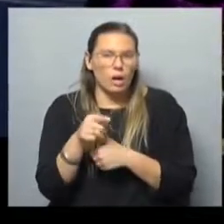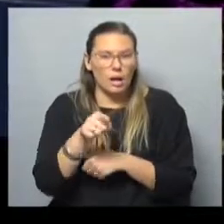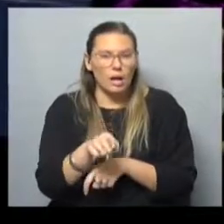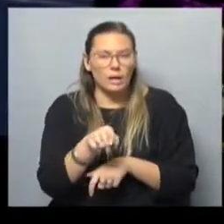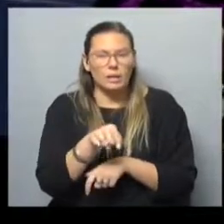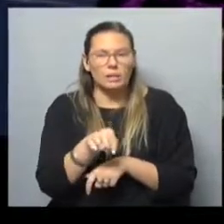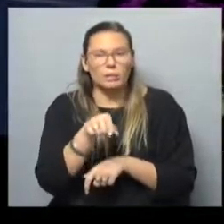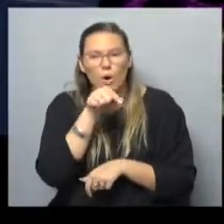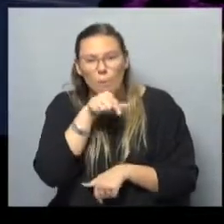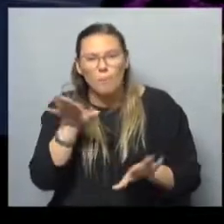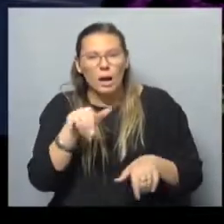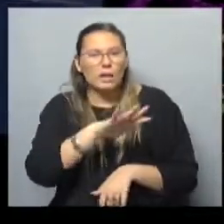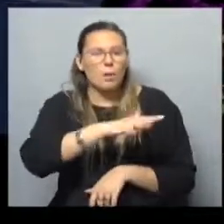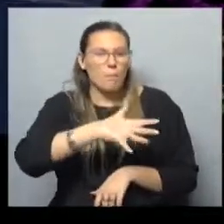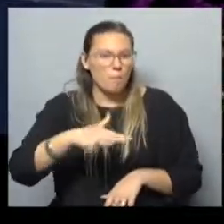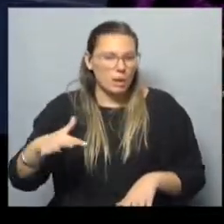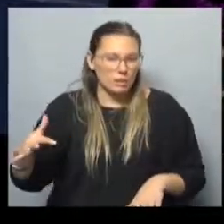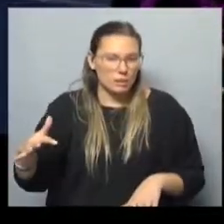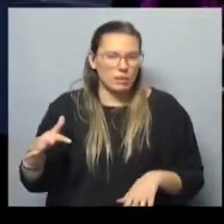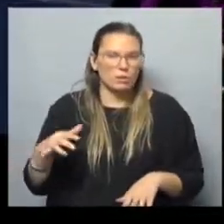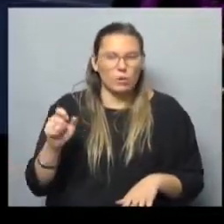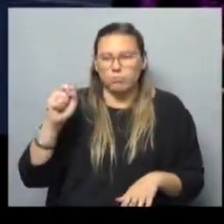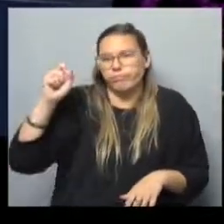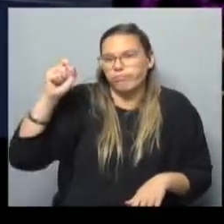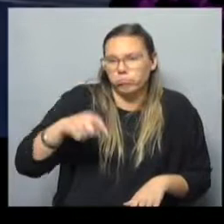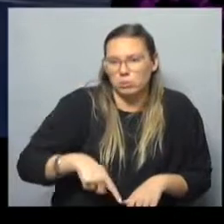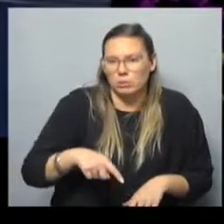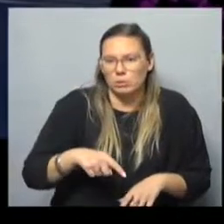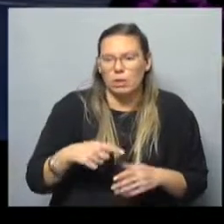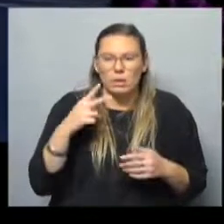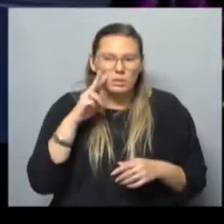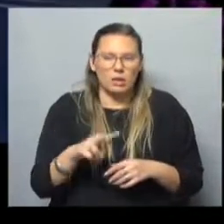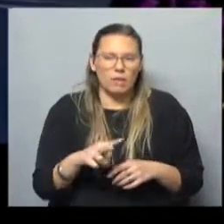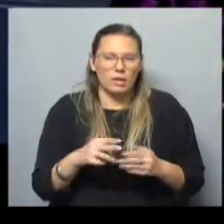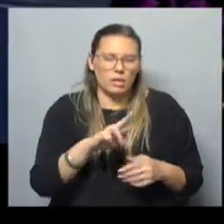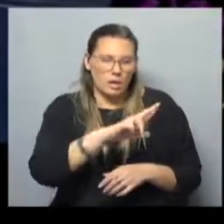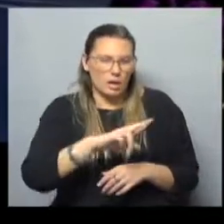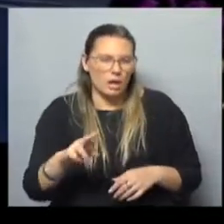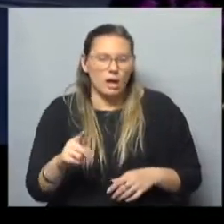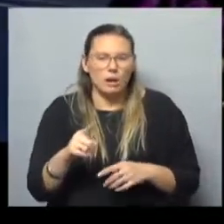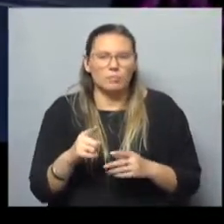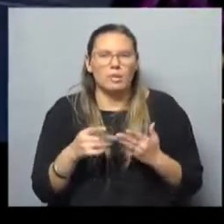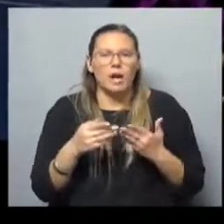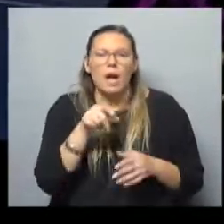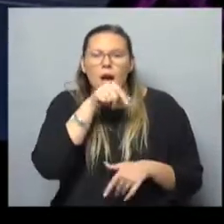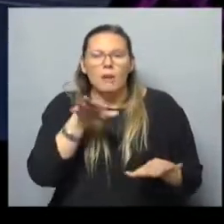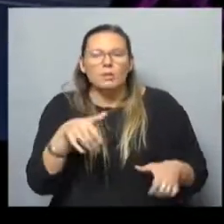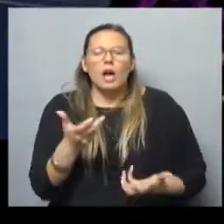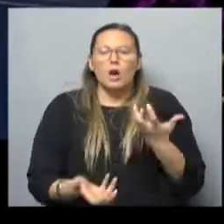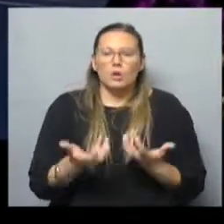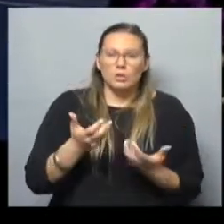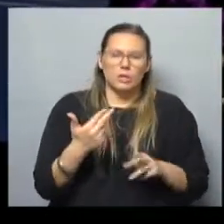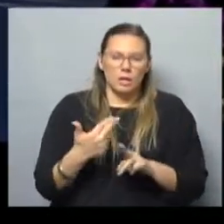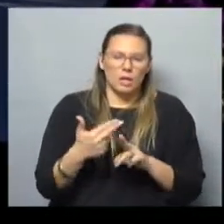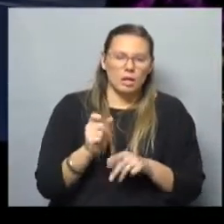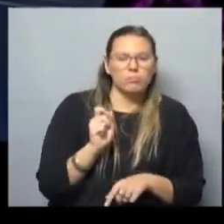aves marinas, que aparte son muy típicas de nuestras costas, se ven un montón las gaviotas cocineras, es una